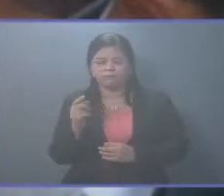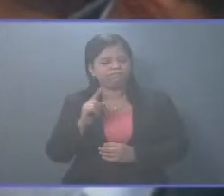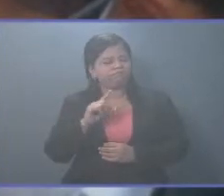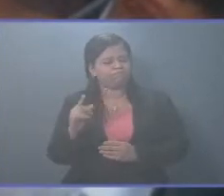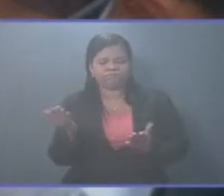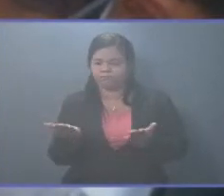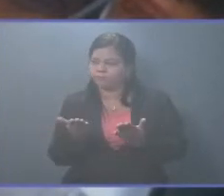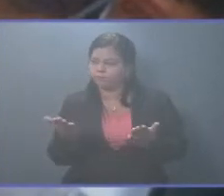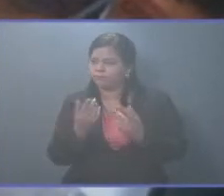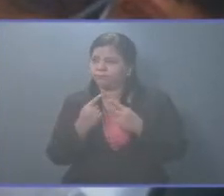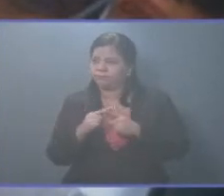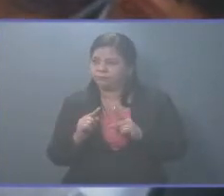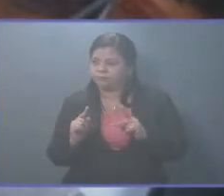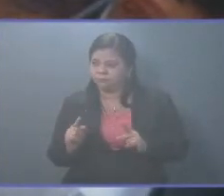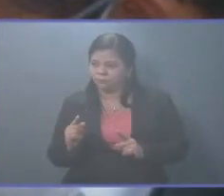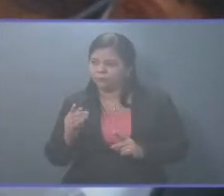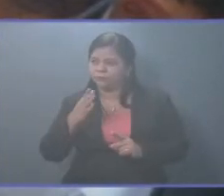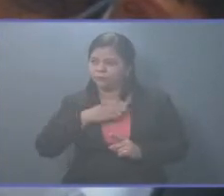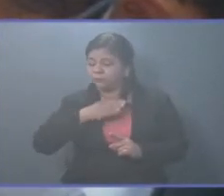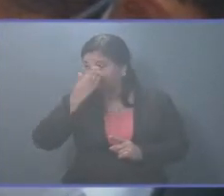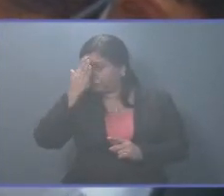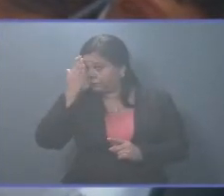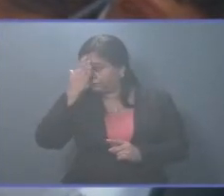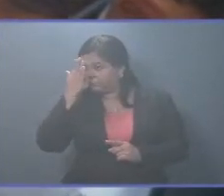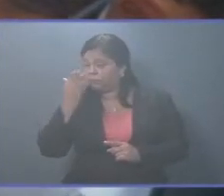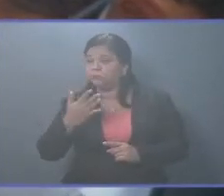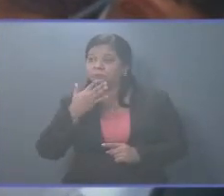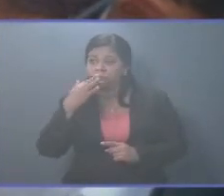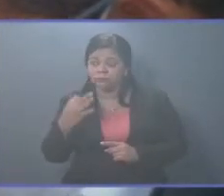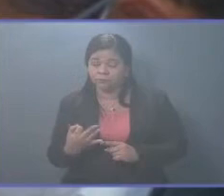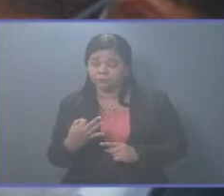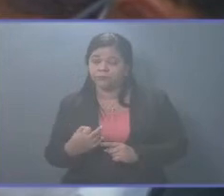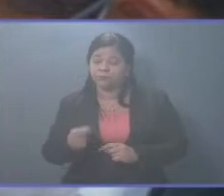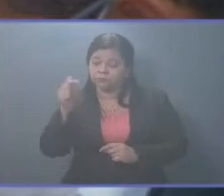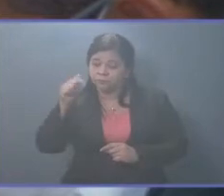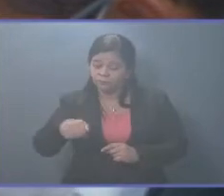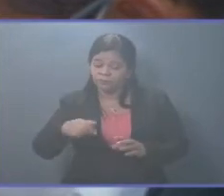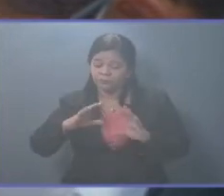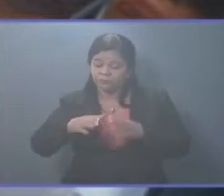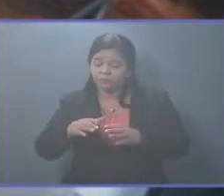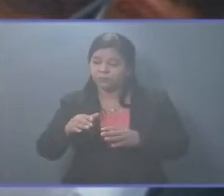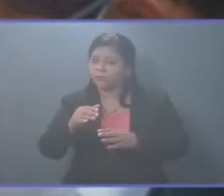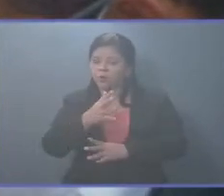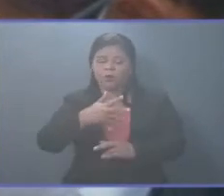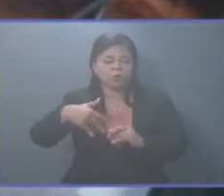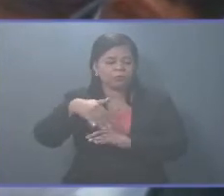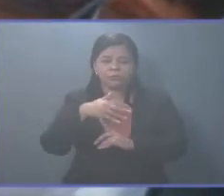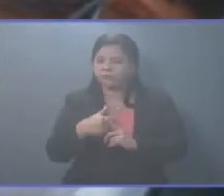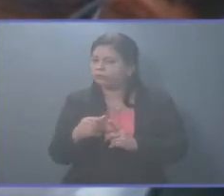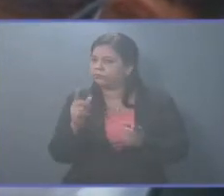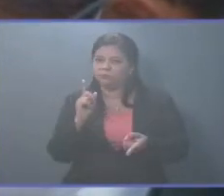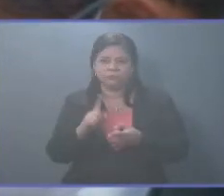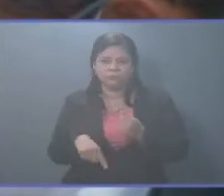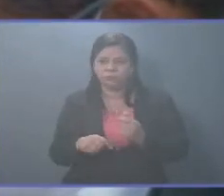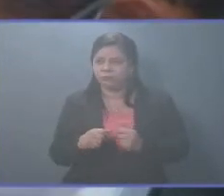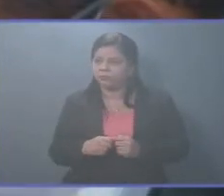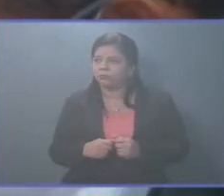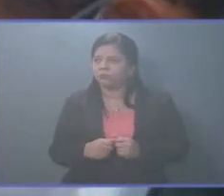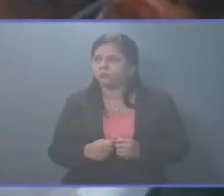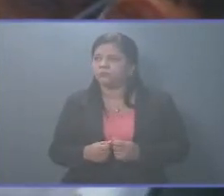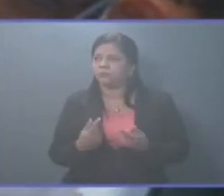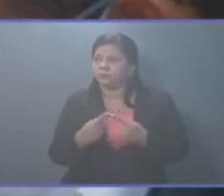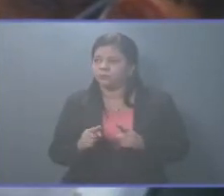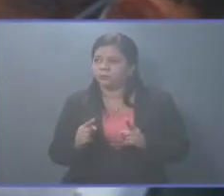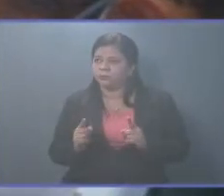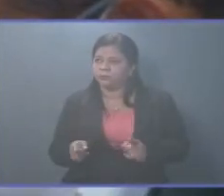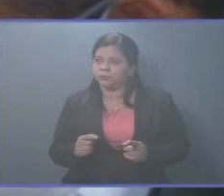harían. Entendería por sus palabras que obviamente hoy las condiciones no están dadas, mientras